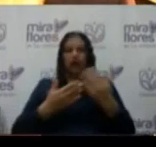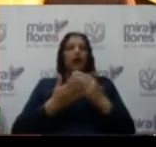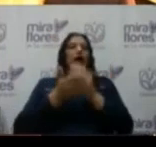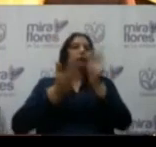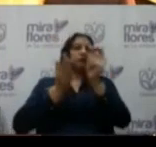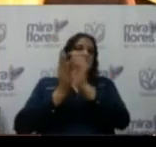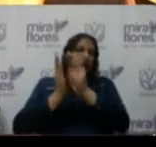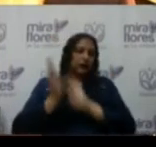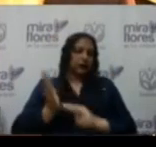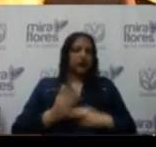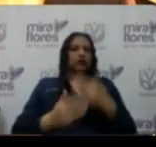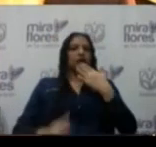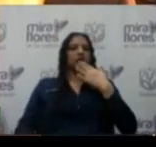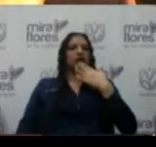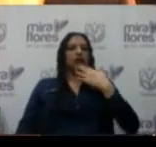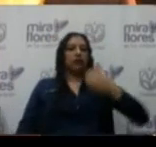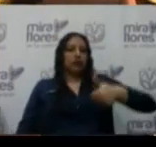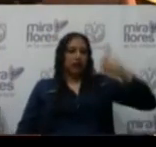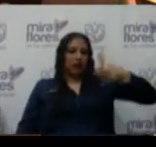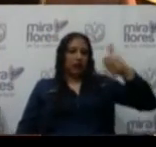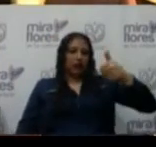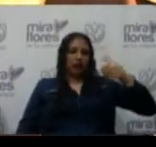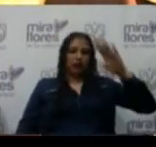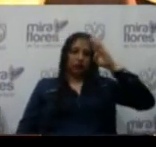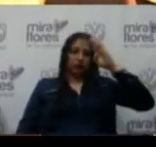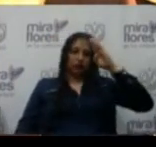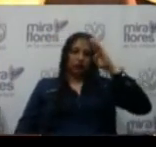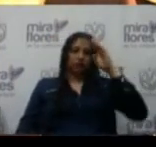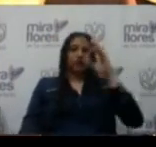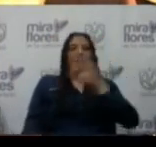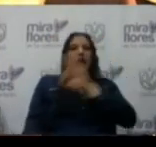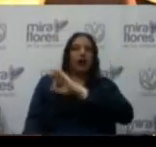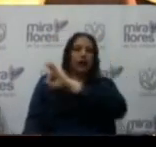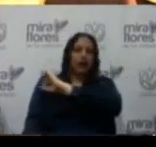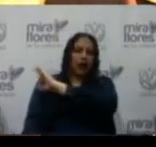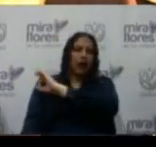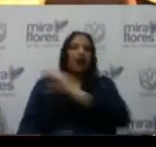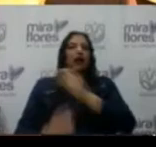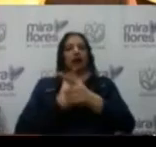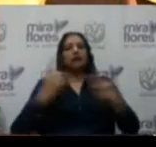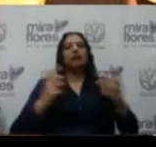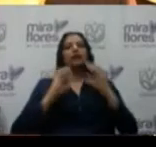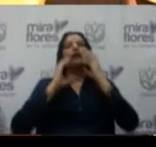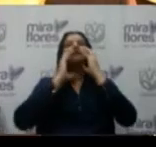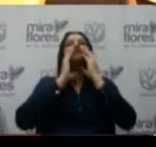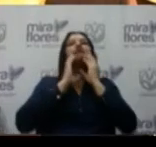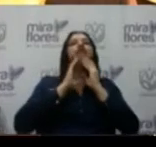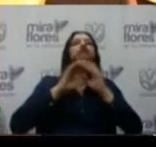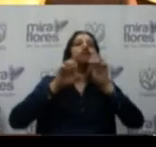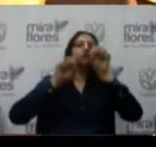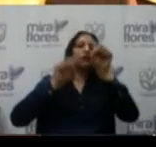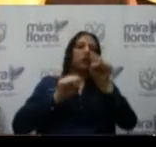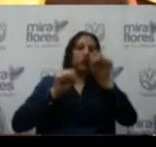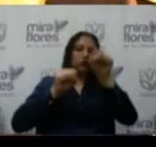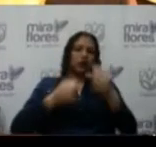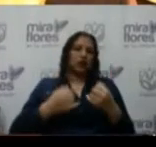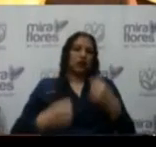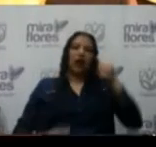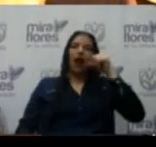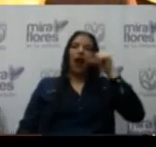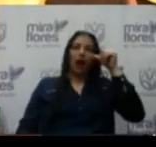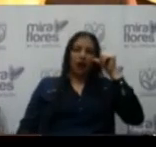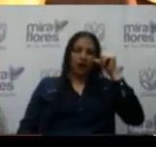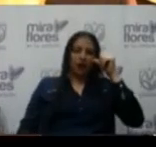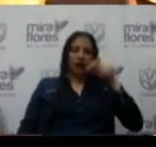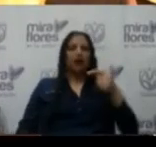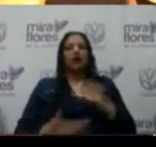oficio del excelentísimo señor general en jefe del Ejército Libertador don José de San Martín del día de ayer, cuyo tenor